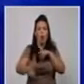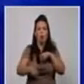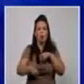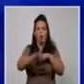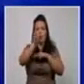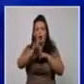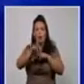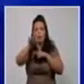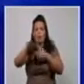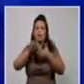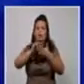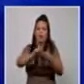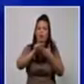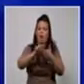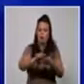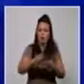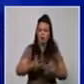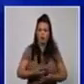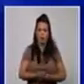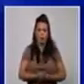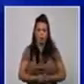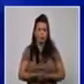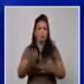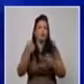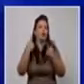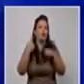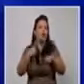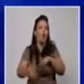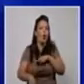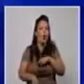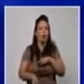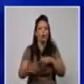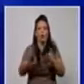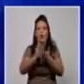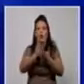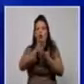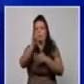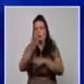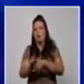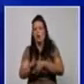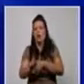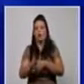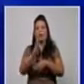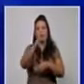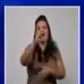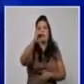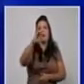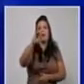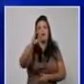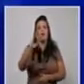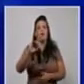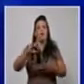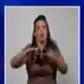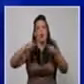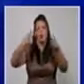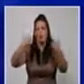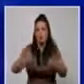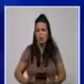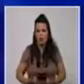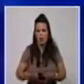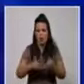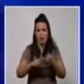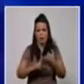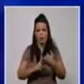servicio, jóvenes de otras carreras, de biología, de tecnología de la salud, que participan después de